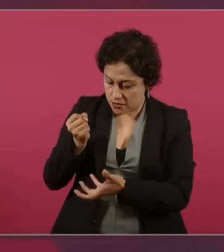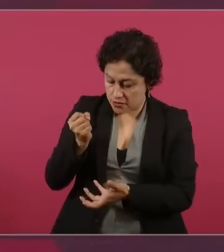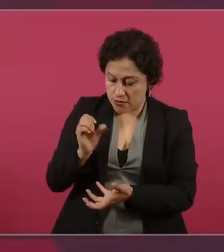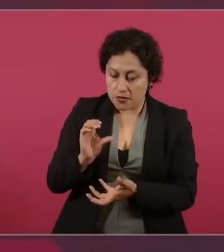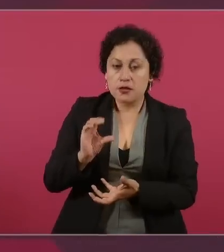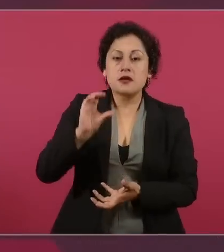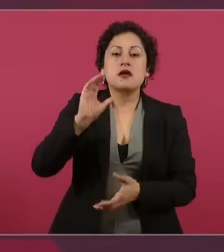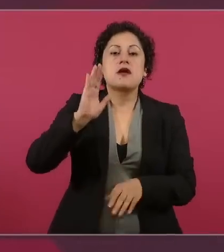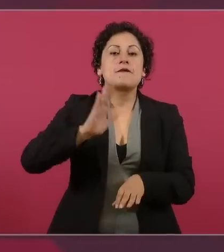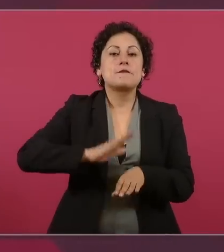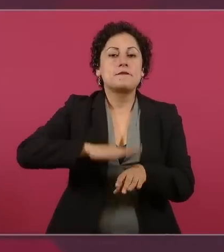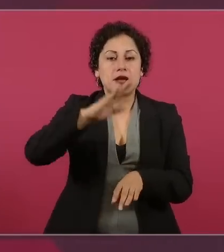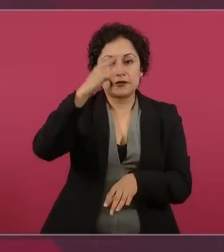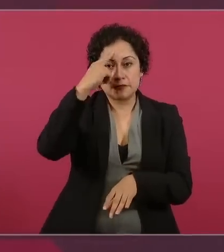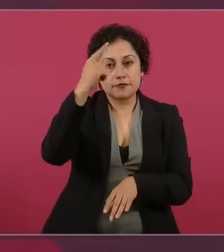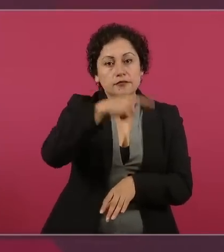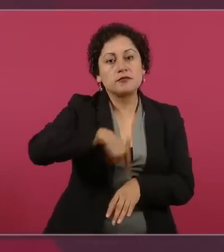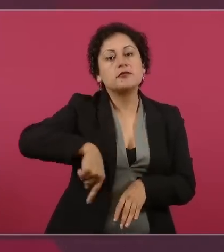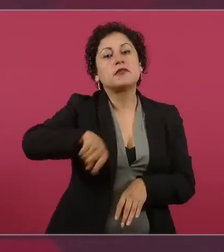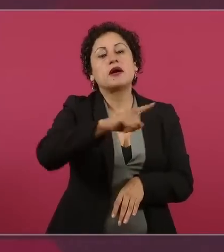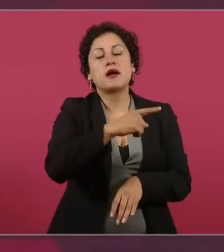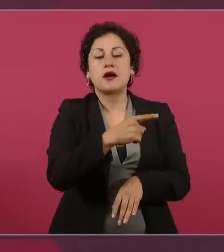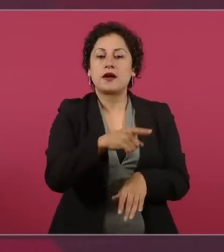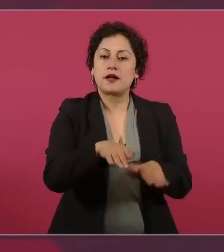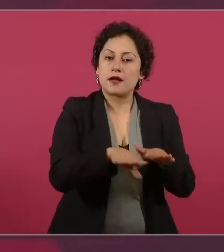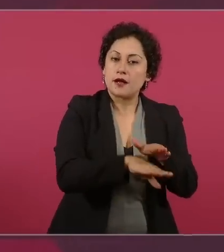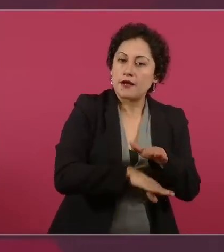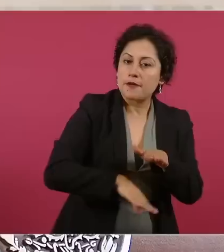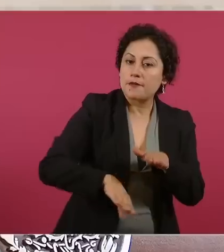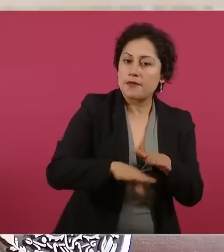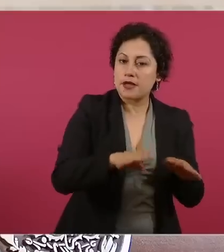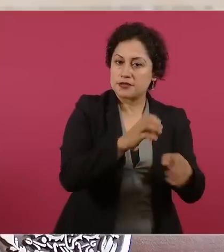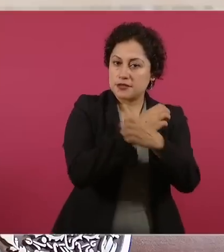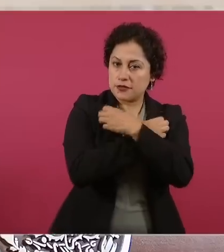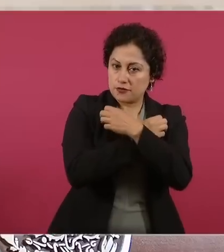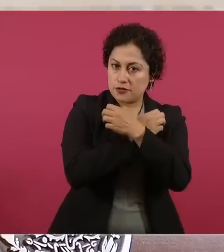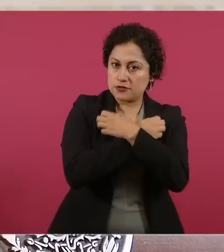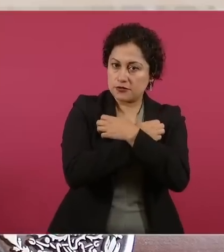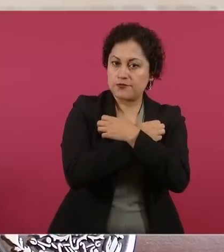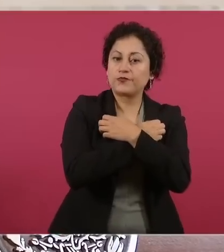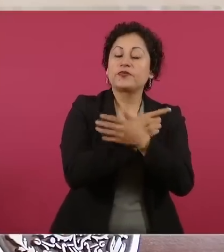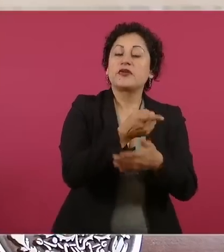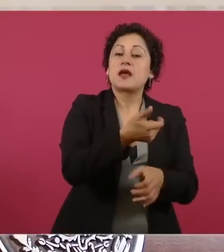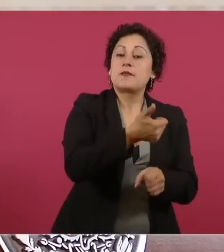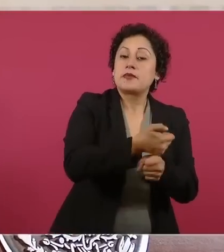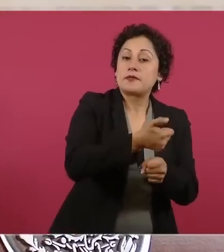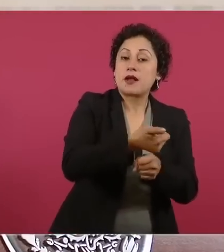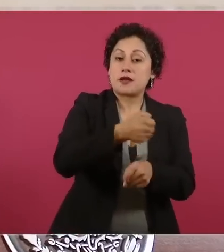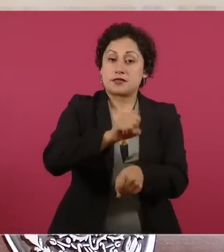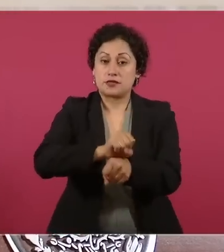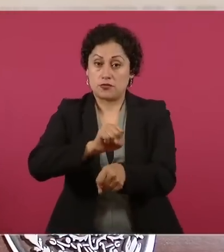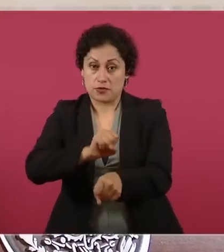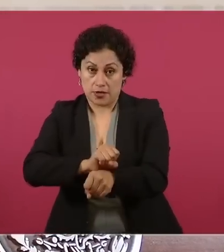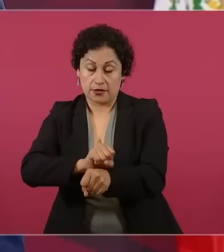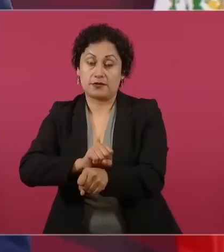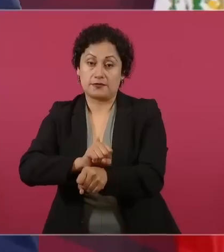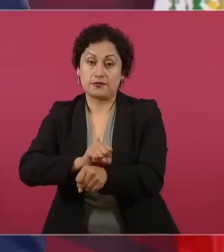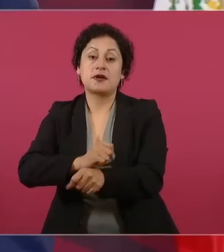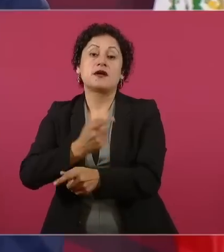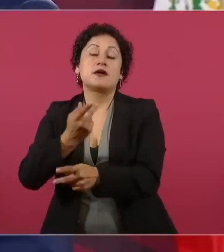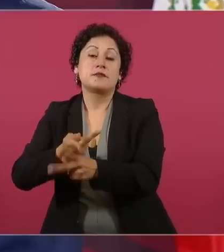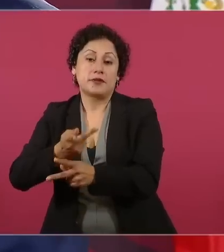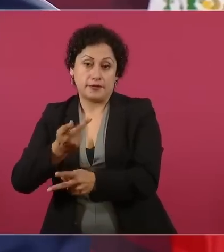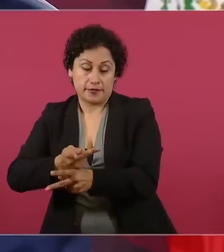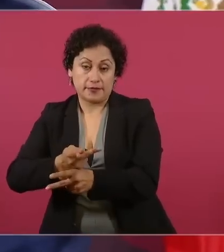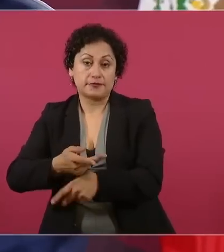y secundaria. Repito, educación media superior sí es universal, y en